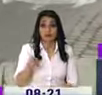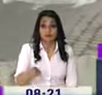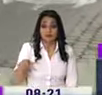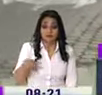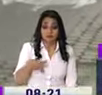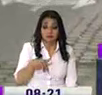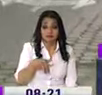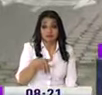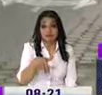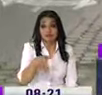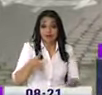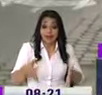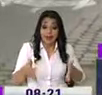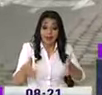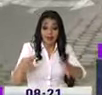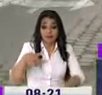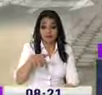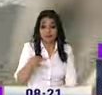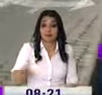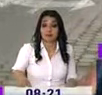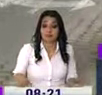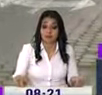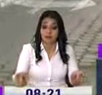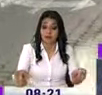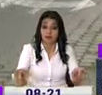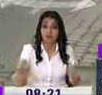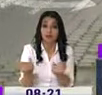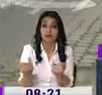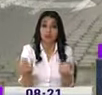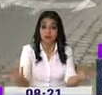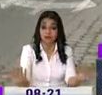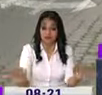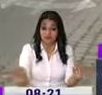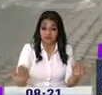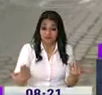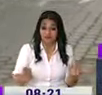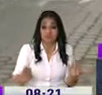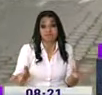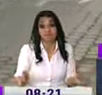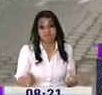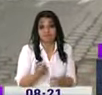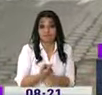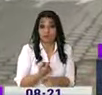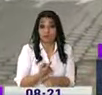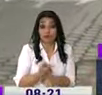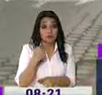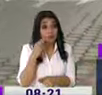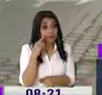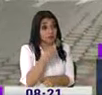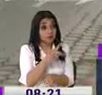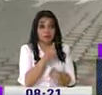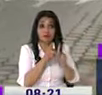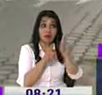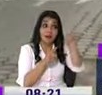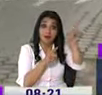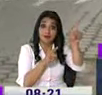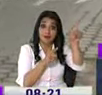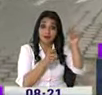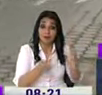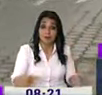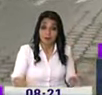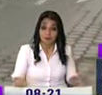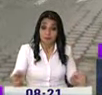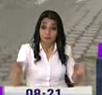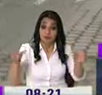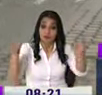por la calle porque no, como no existe veredas, todo este sector hacia arriba. Por este lado, si usted ve en la parte de arriba del poste, igual